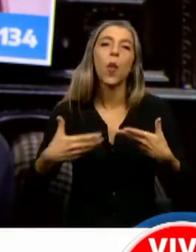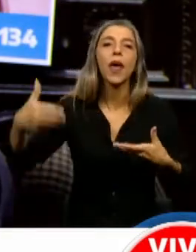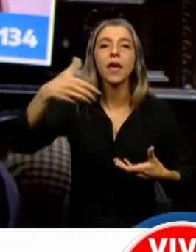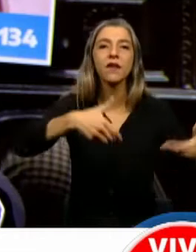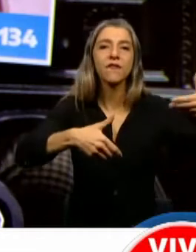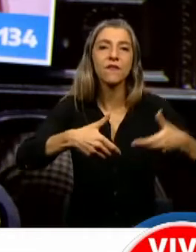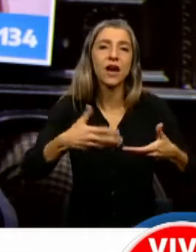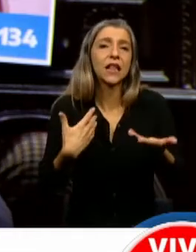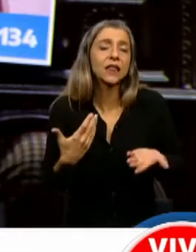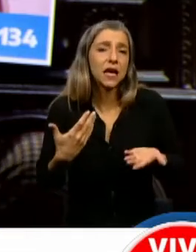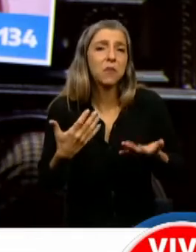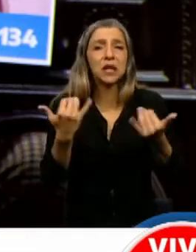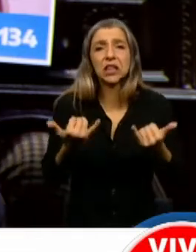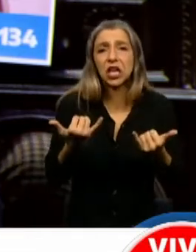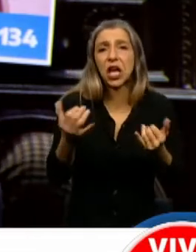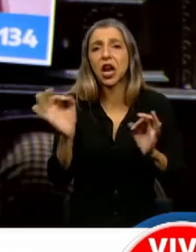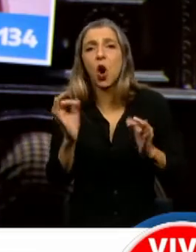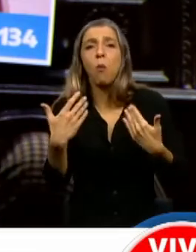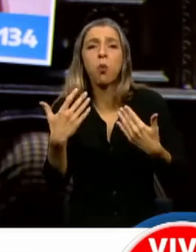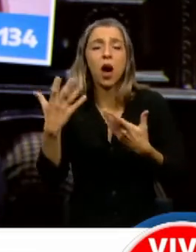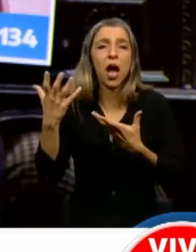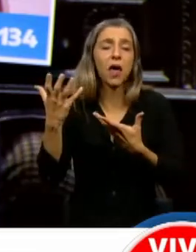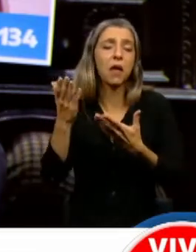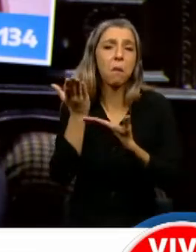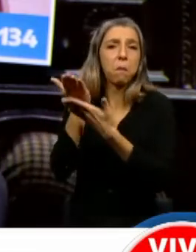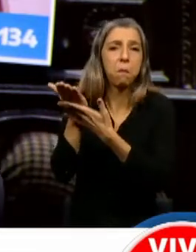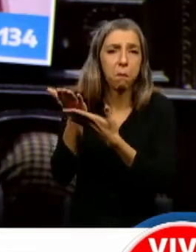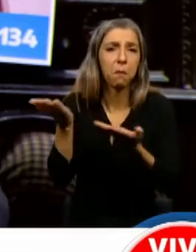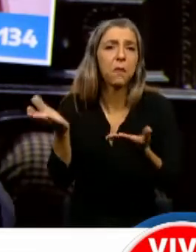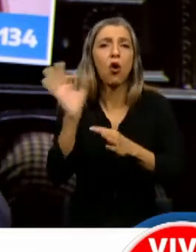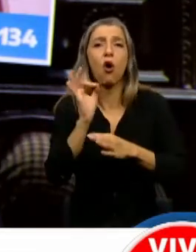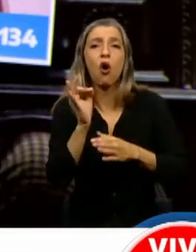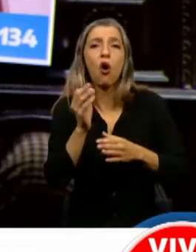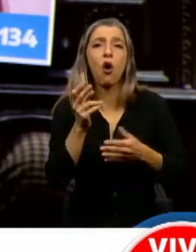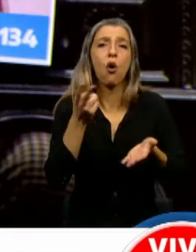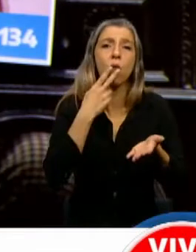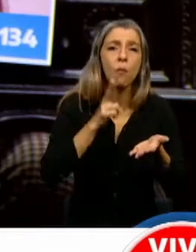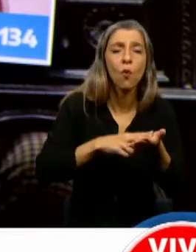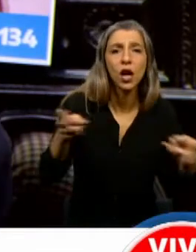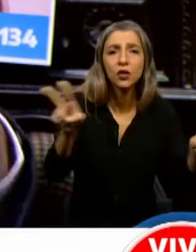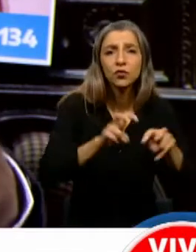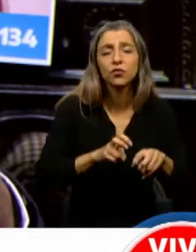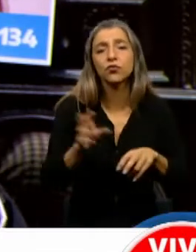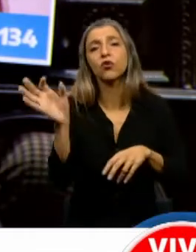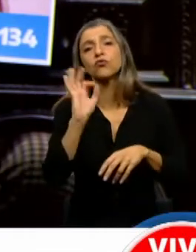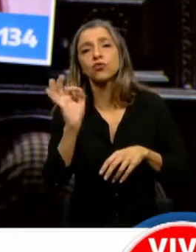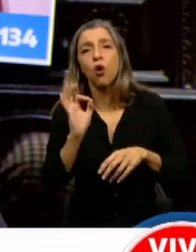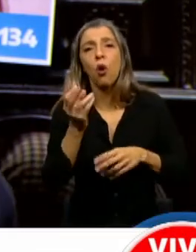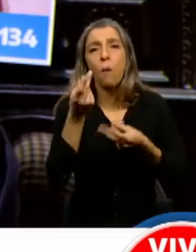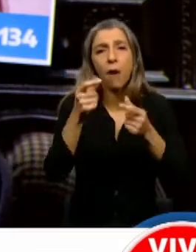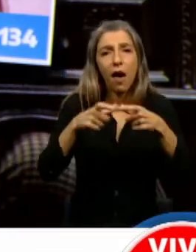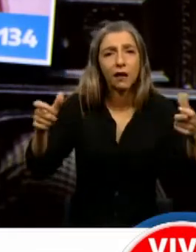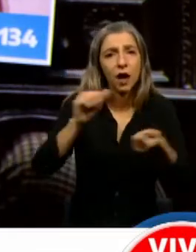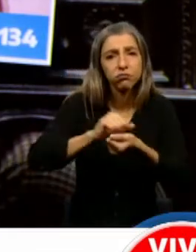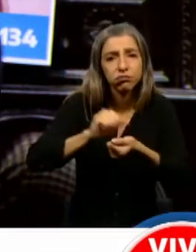pueden disponer. Pueden disponer el cobro de los impuestos, pueden disponer de la emisión monetaria y